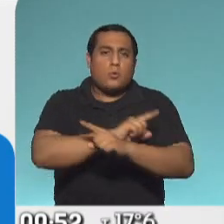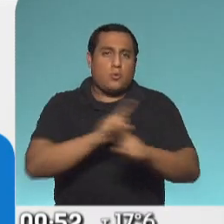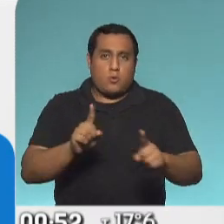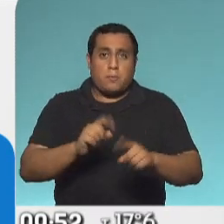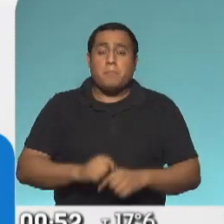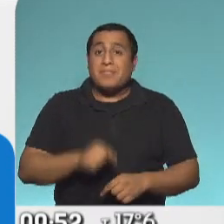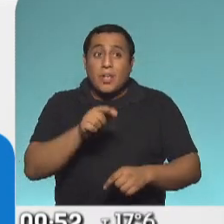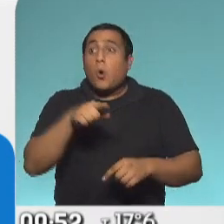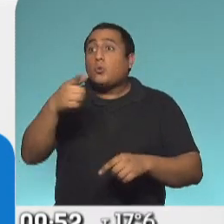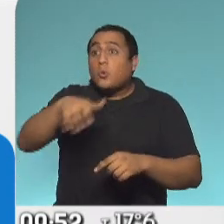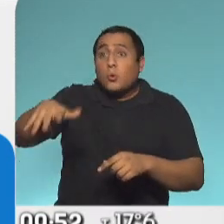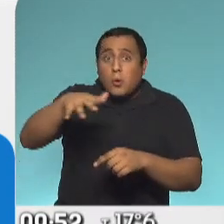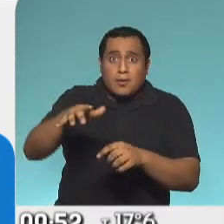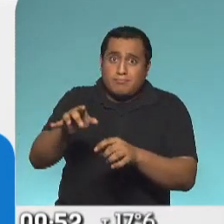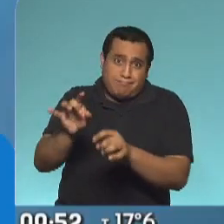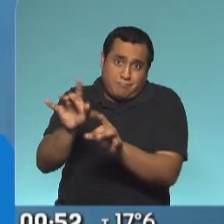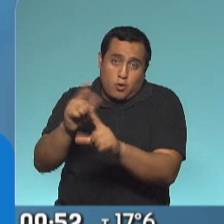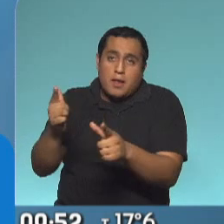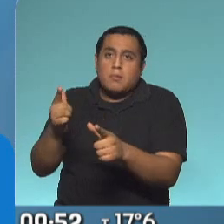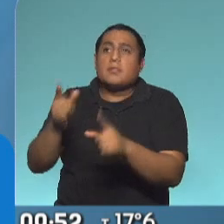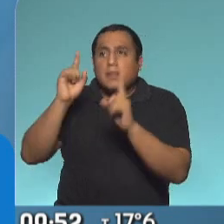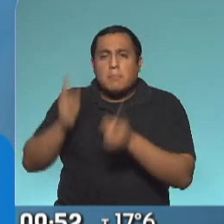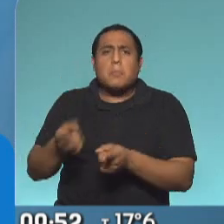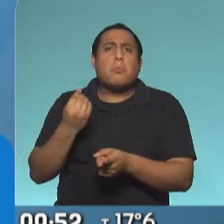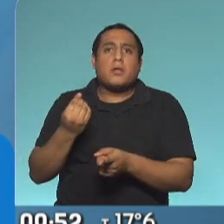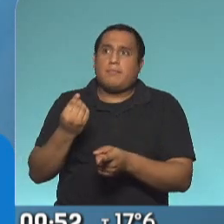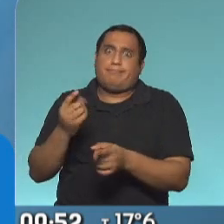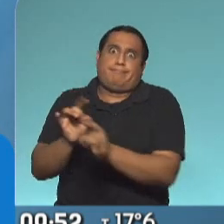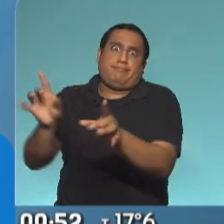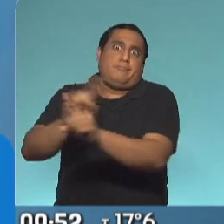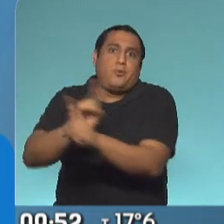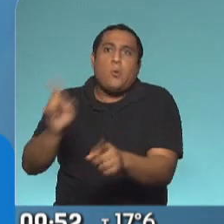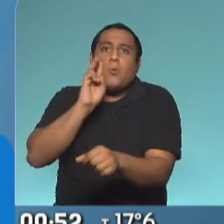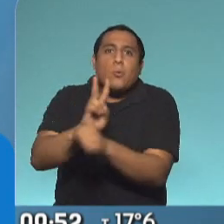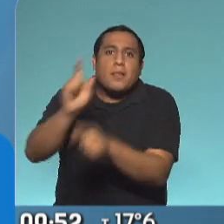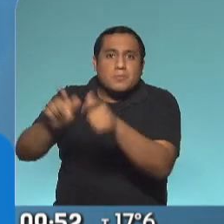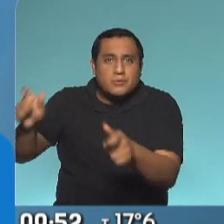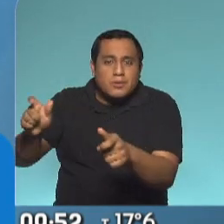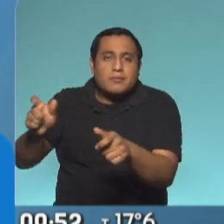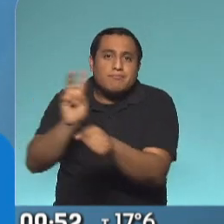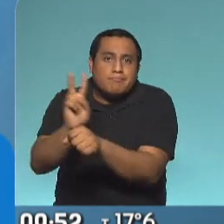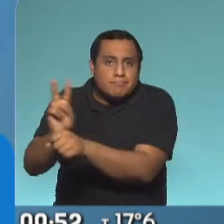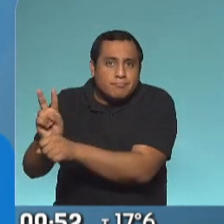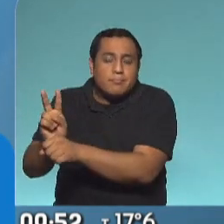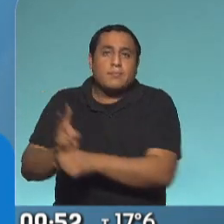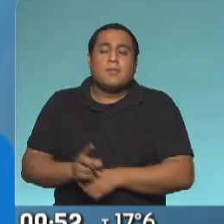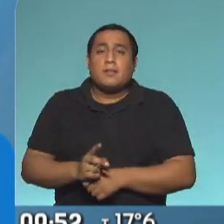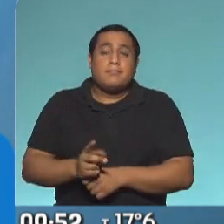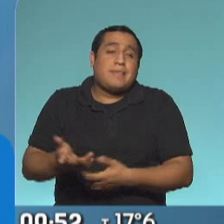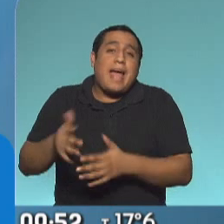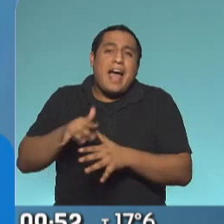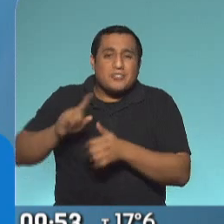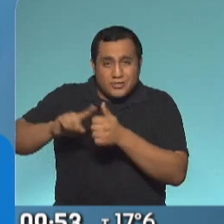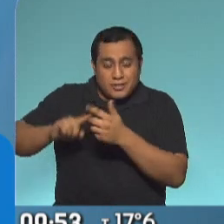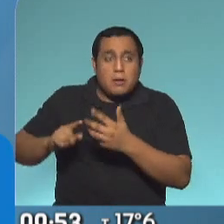no hay transmisión comunitaria para evitar que la haya para cuidar a la gente cualquier acción que se tome cuando